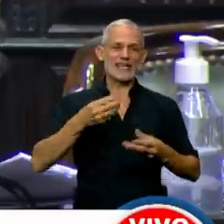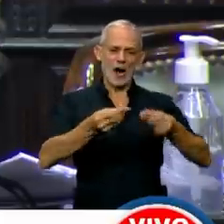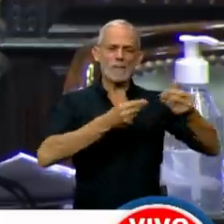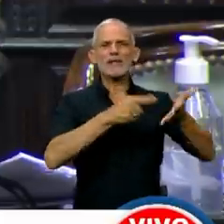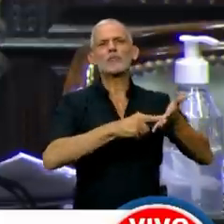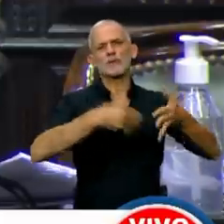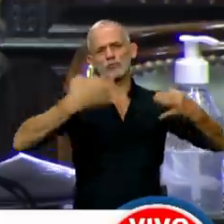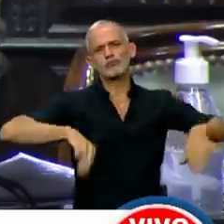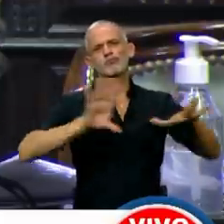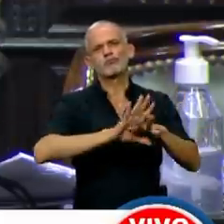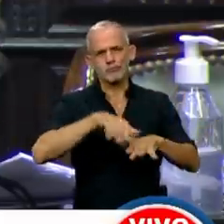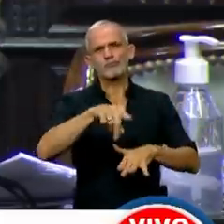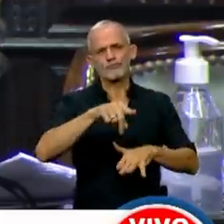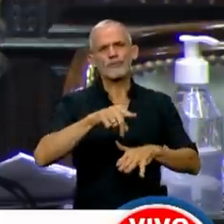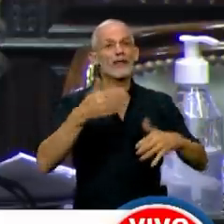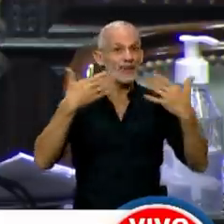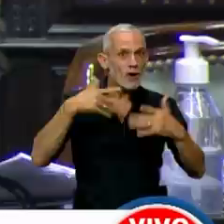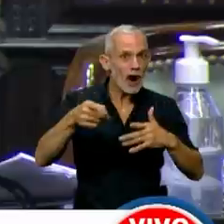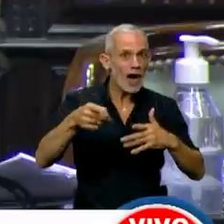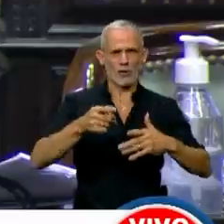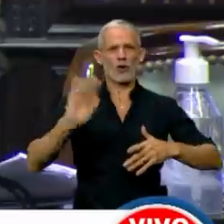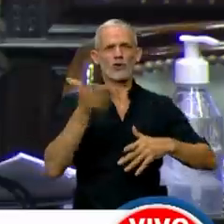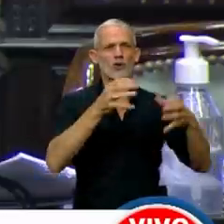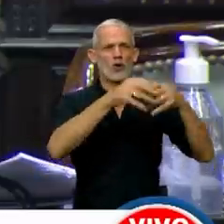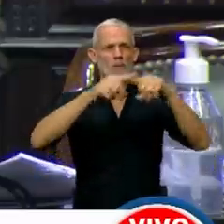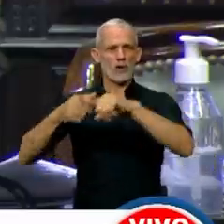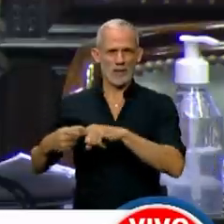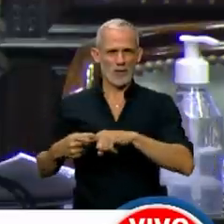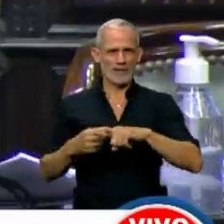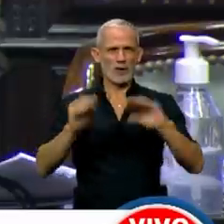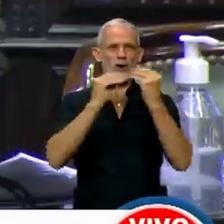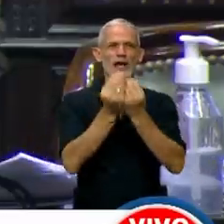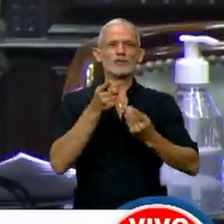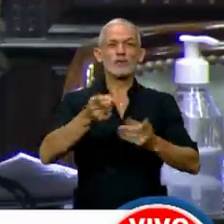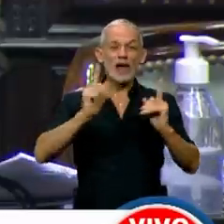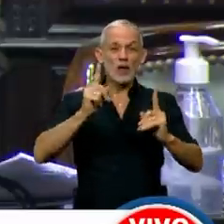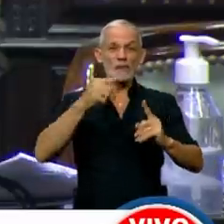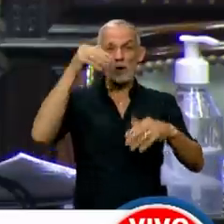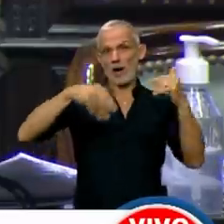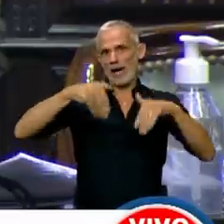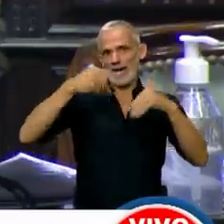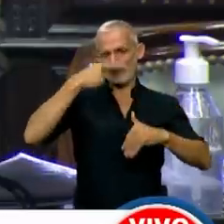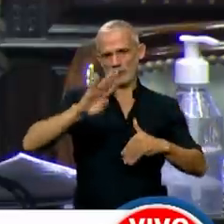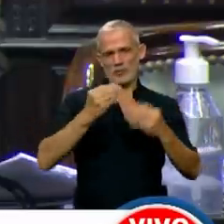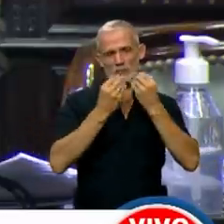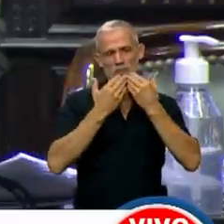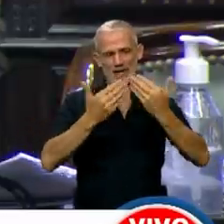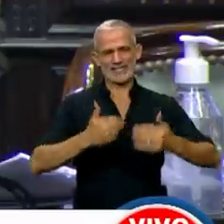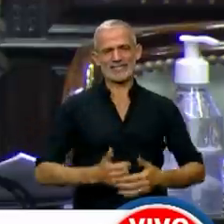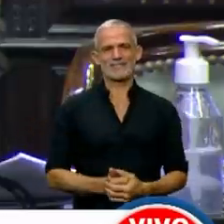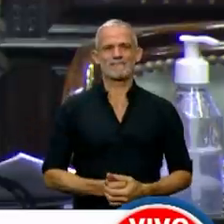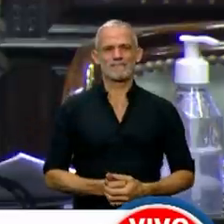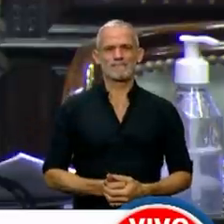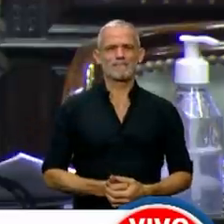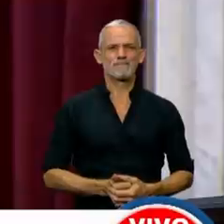racional y un presupuesto dialogado con todas las fuerzas porque ese fue el resultado de las últimas elecciones muchas gracias señor presidente